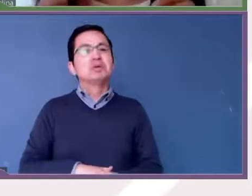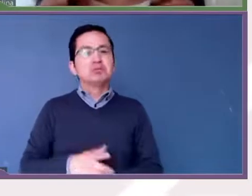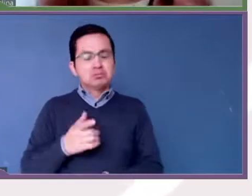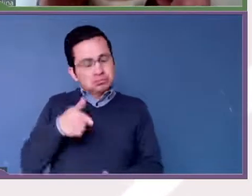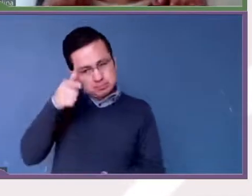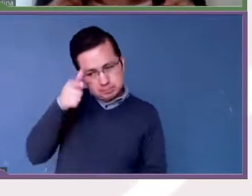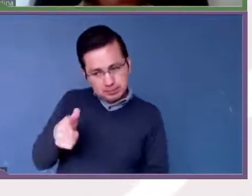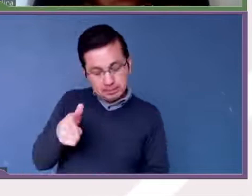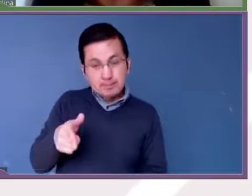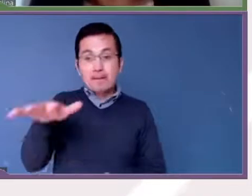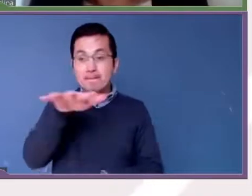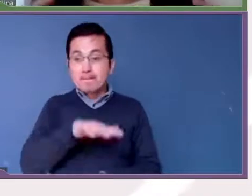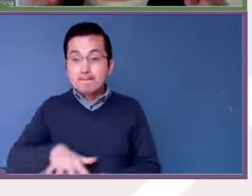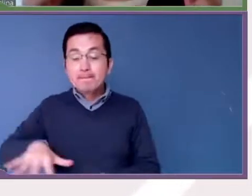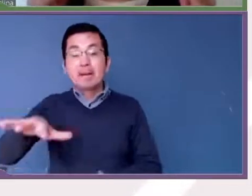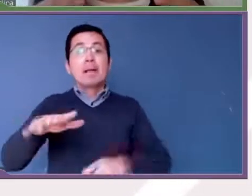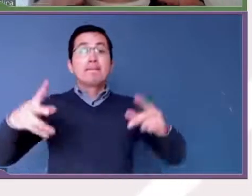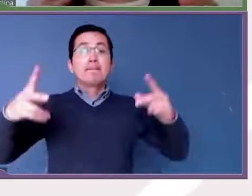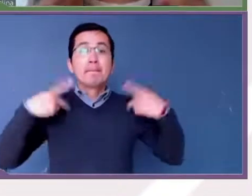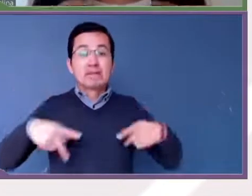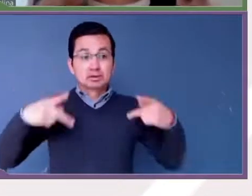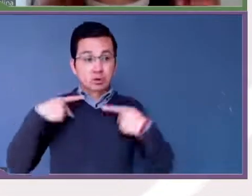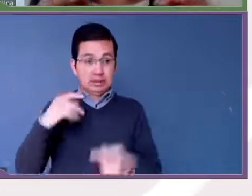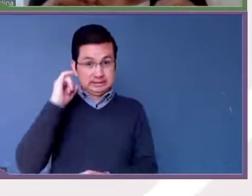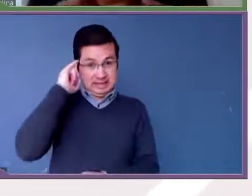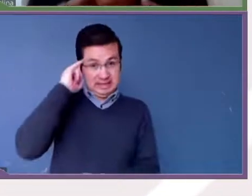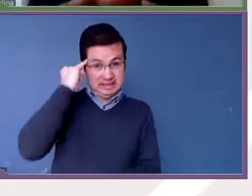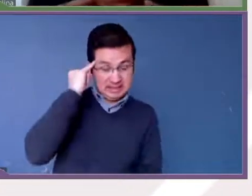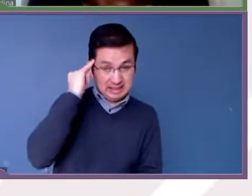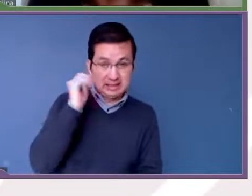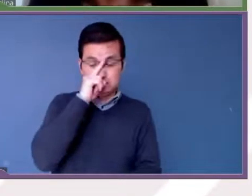afrodescendientes, utilizando la encuesta